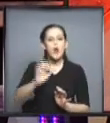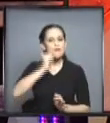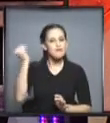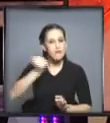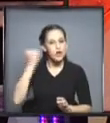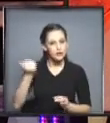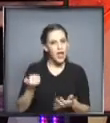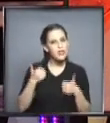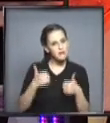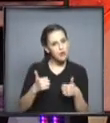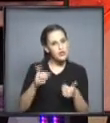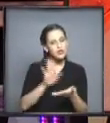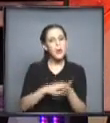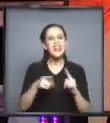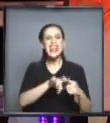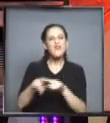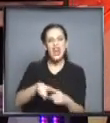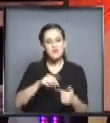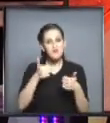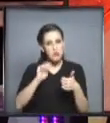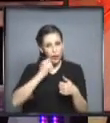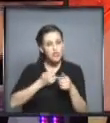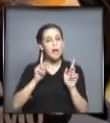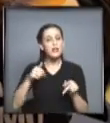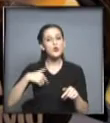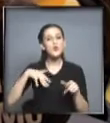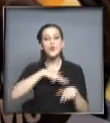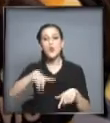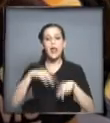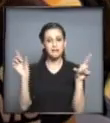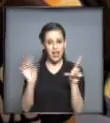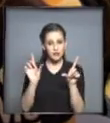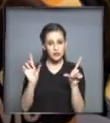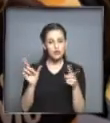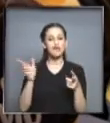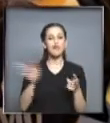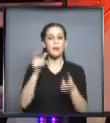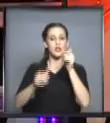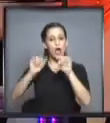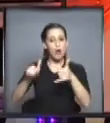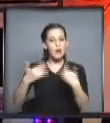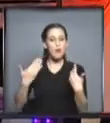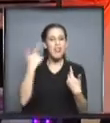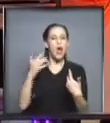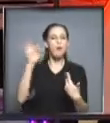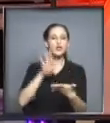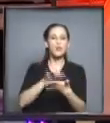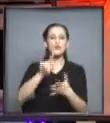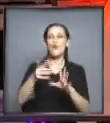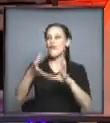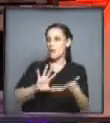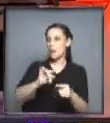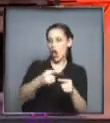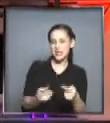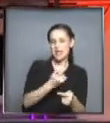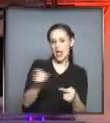importantísimo que sucedan este tipo de debates, más en un espacio donde también los pibes, los jóvenes, pueden opinar de sus posturas políticas, sus ideas políticas,